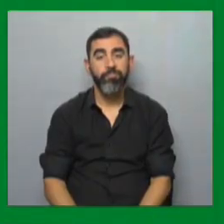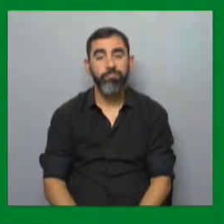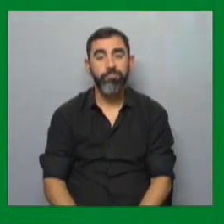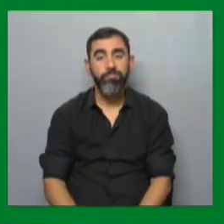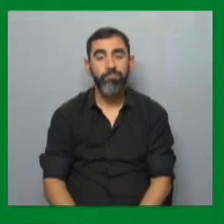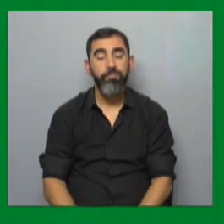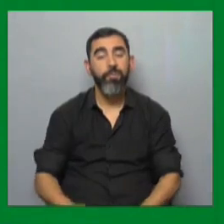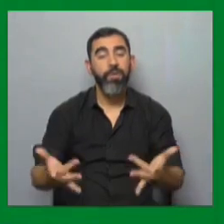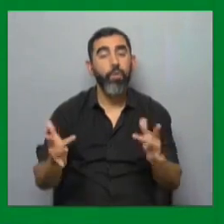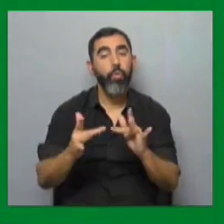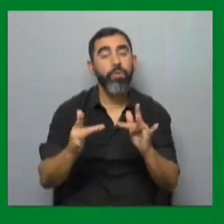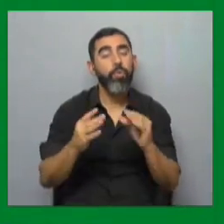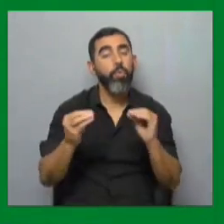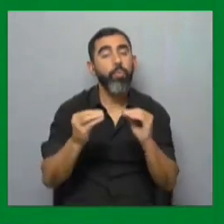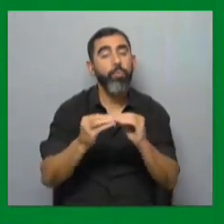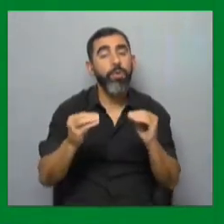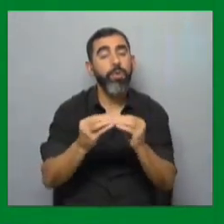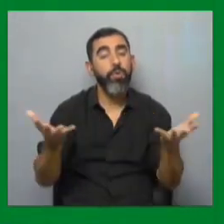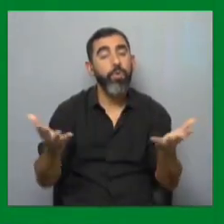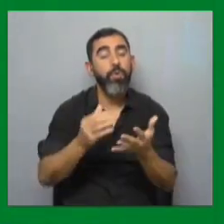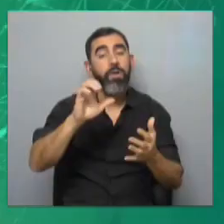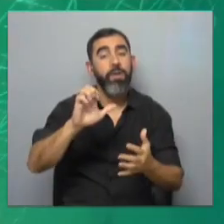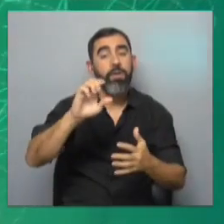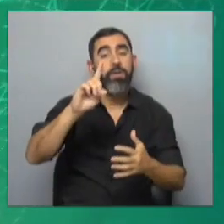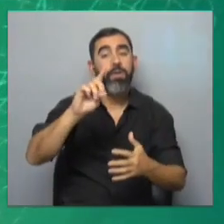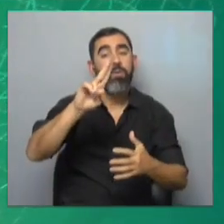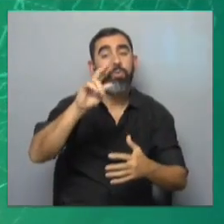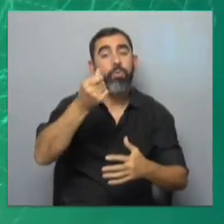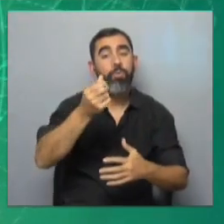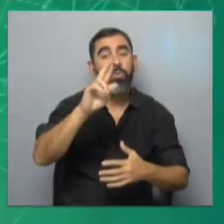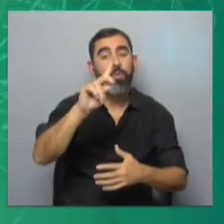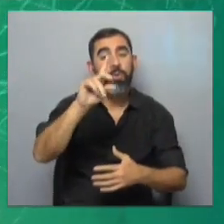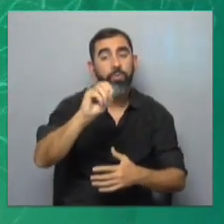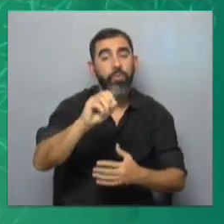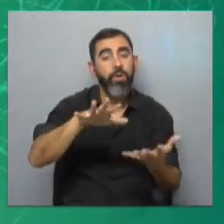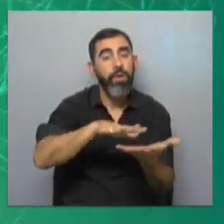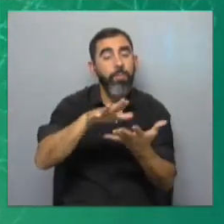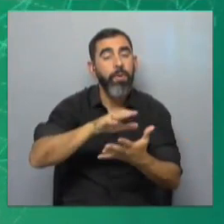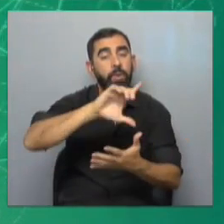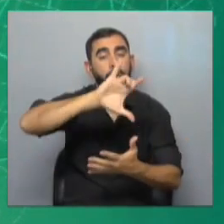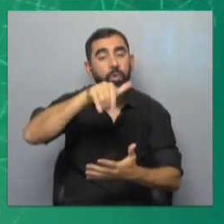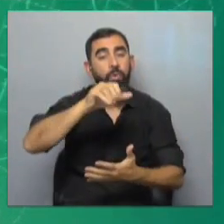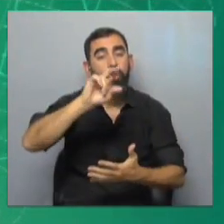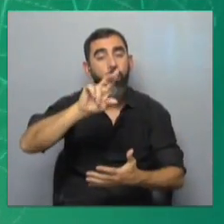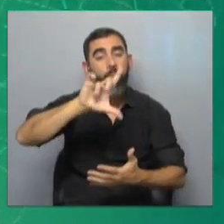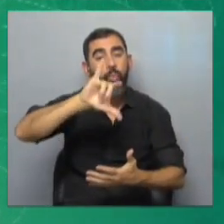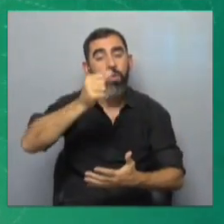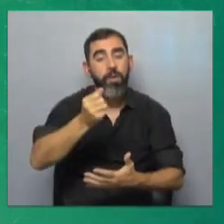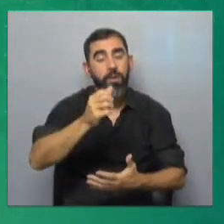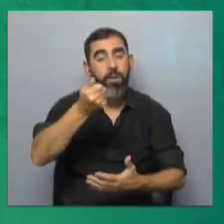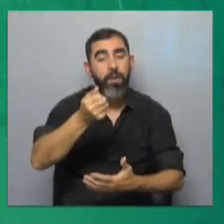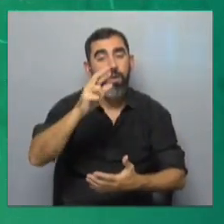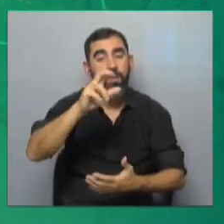Vamos a recibir ya uno de los primeros móviles, Eduardo Delgado, que está allí en el espacio Julia Areva. Los está presentando un proyecto muy especial